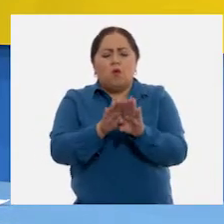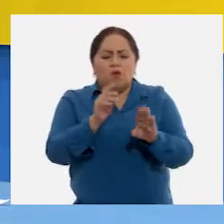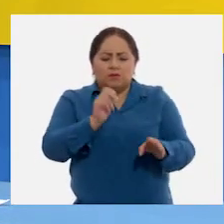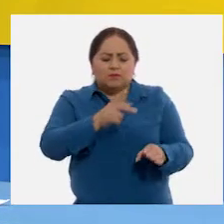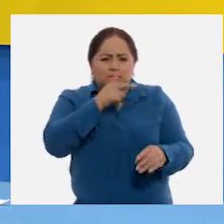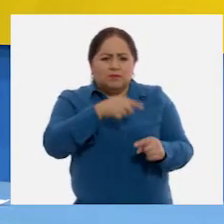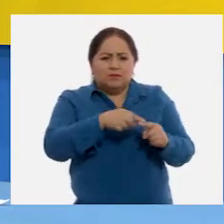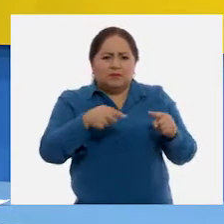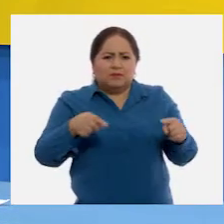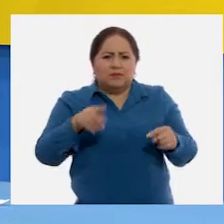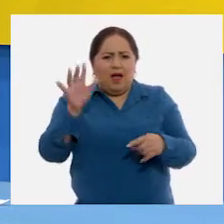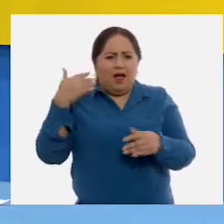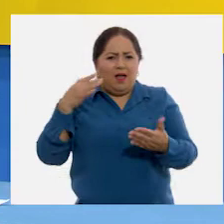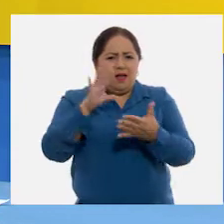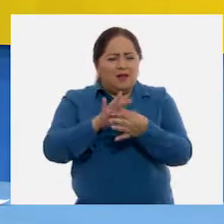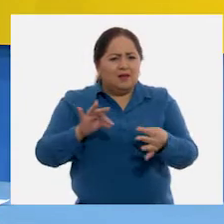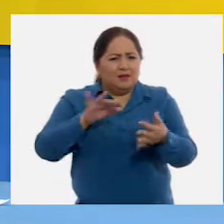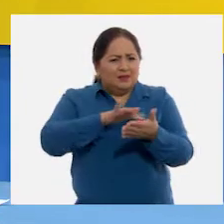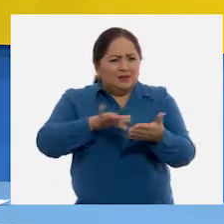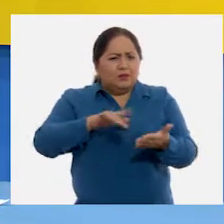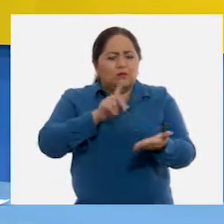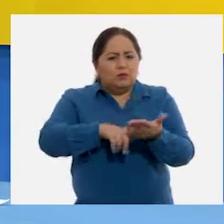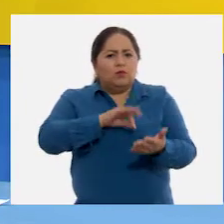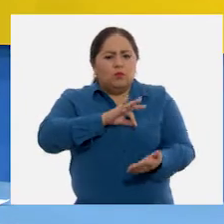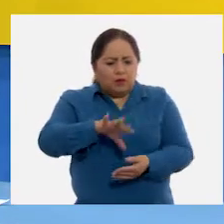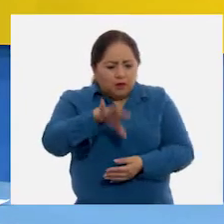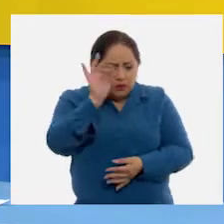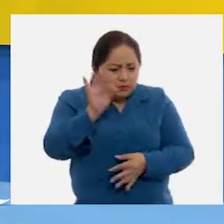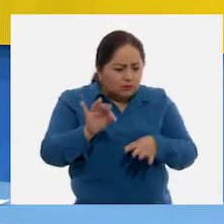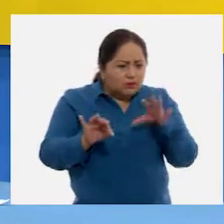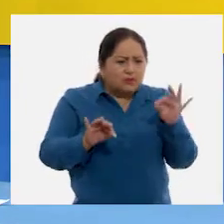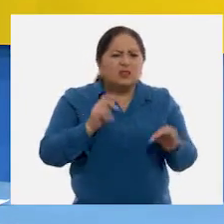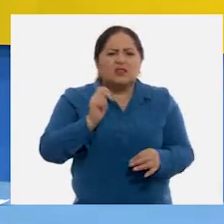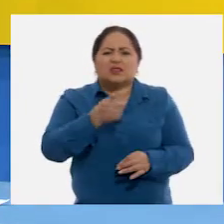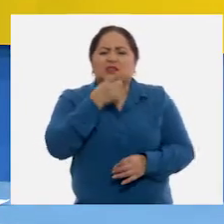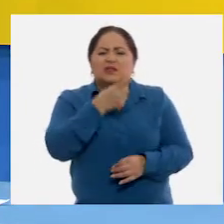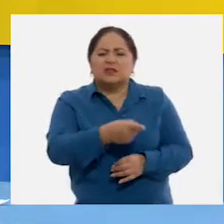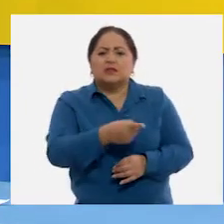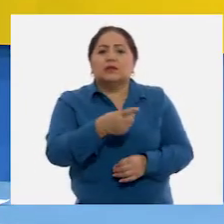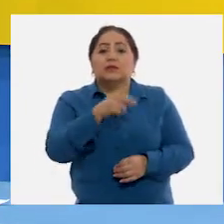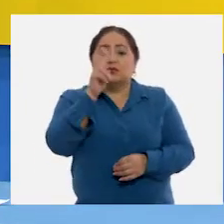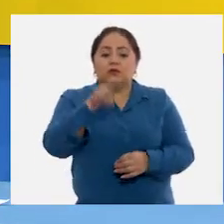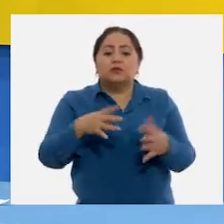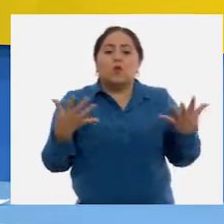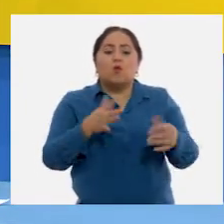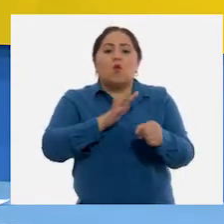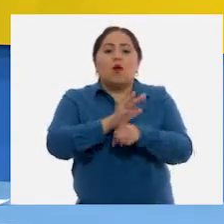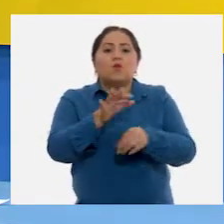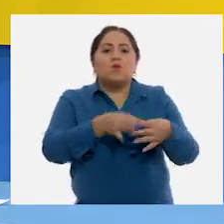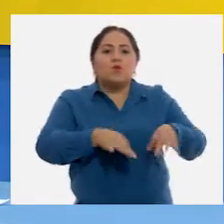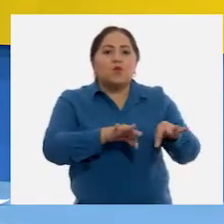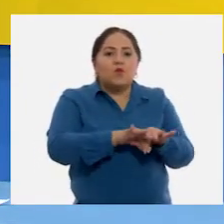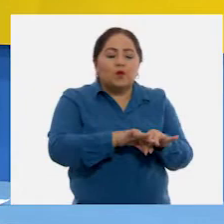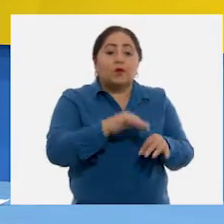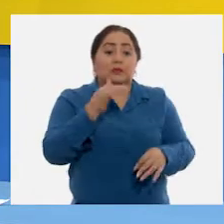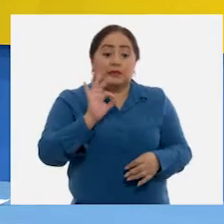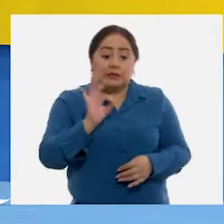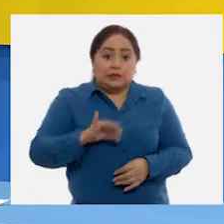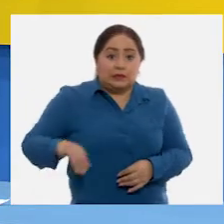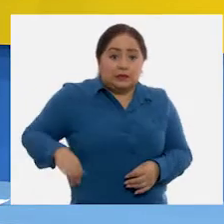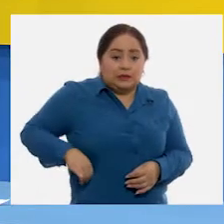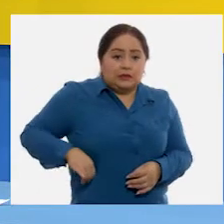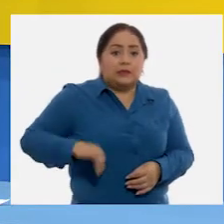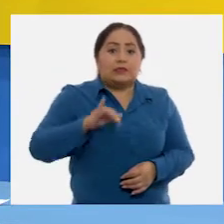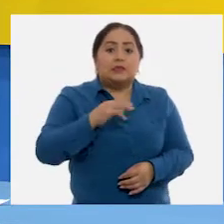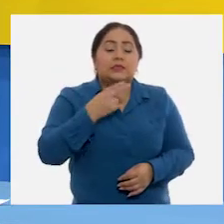relatos en los que hemos leído podemos encontrar pistas que nos indican qué hechos son relevantes y si nos interesa y